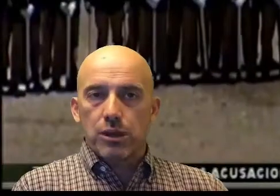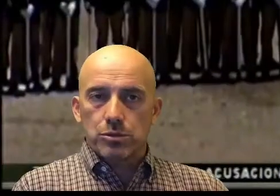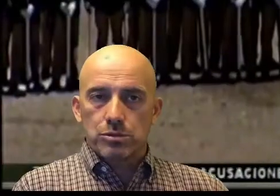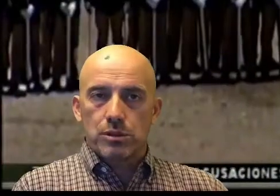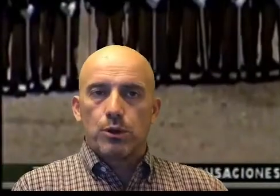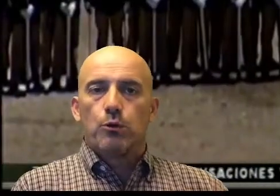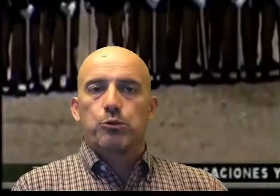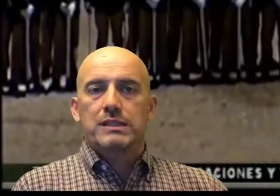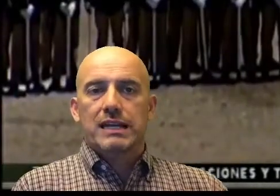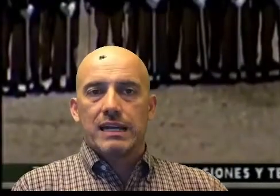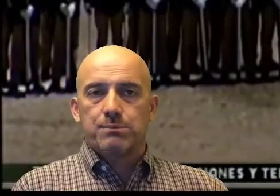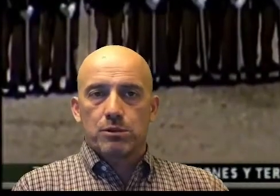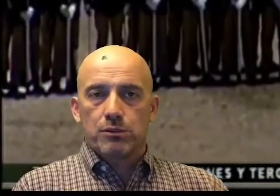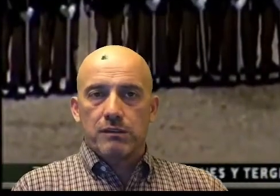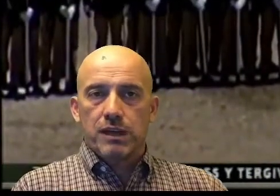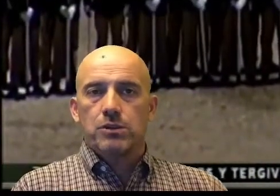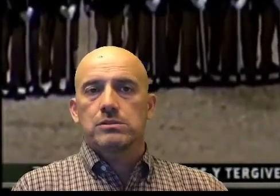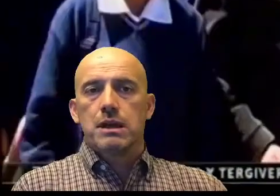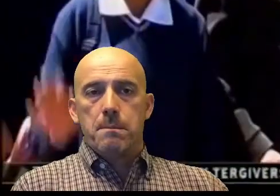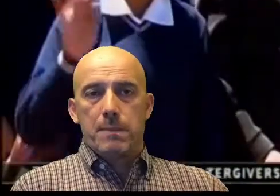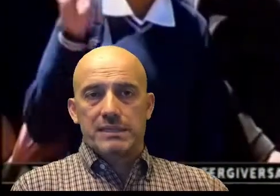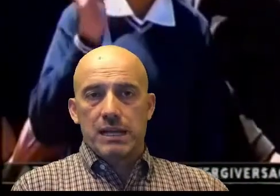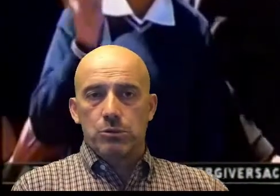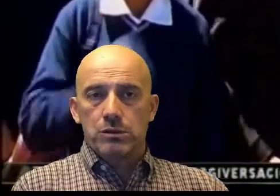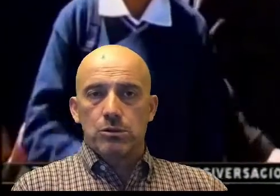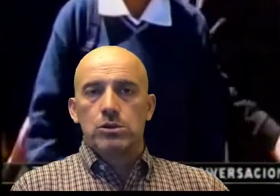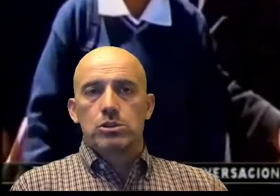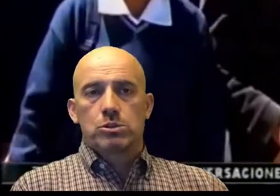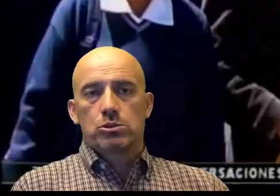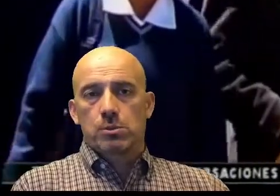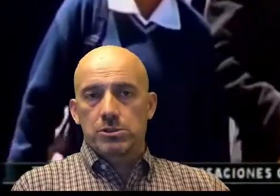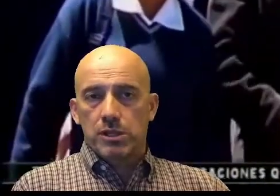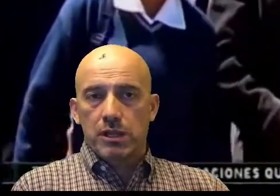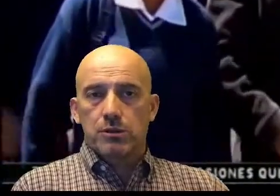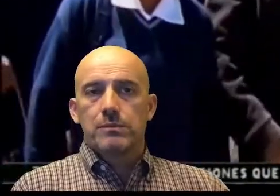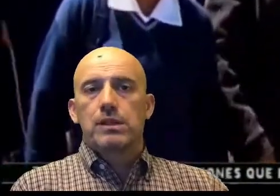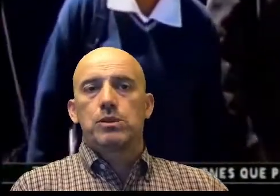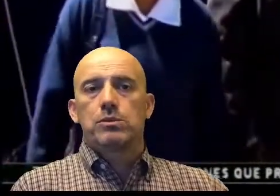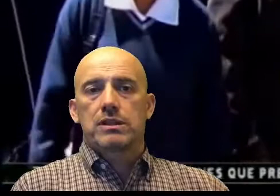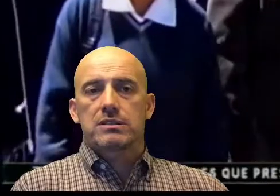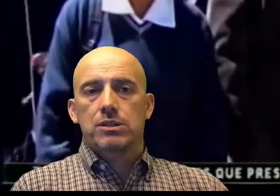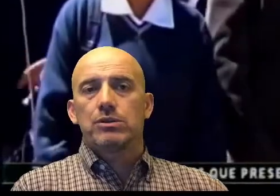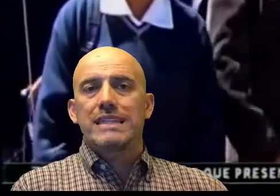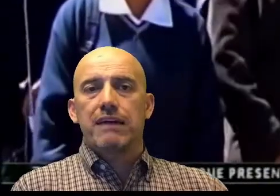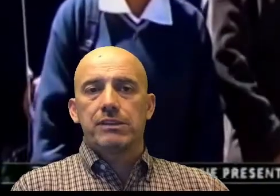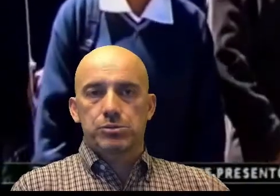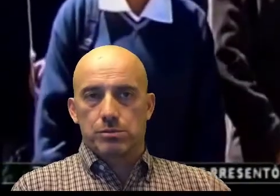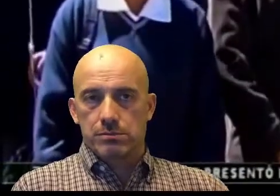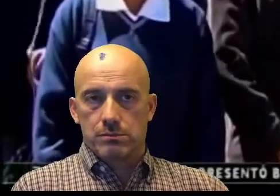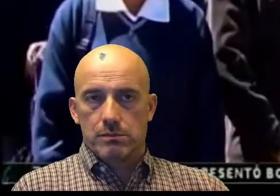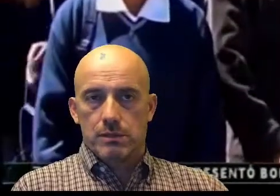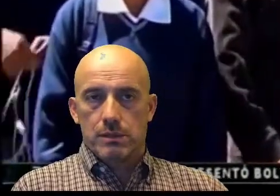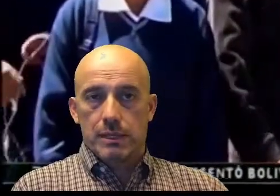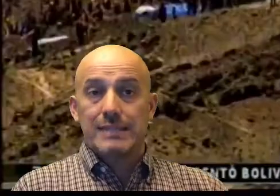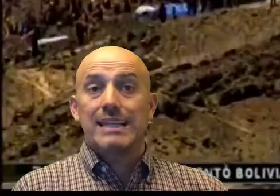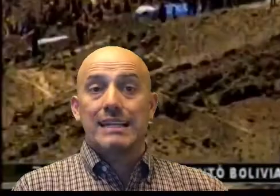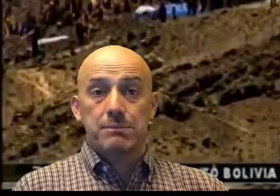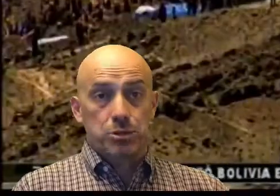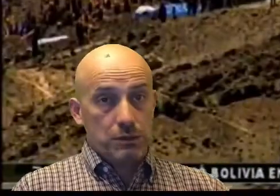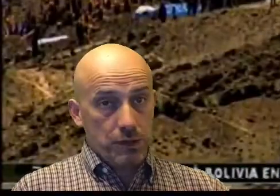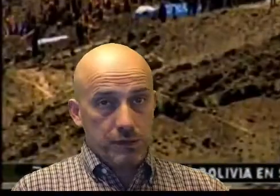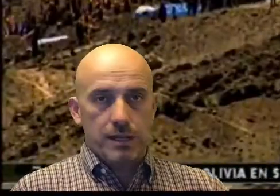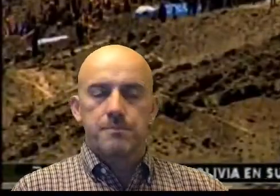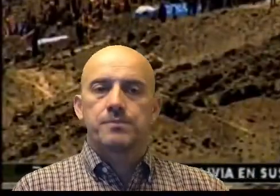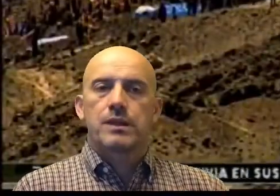de tres soldados fue atacada por los bolivianos matan a uno con otro prisionero y un tercero da aviso es